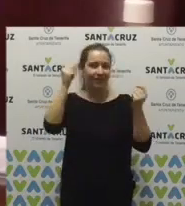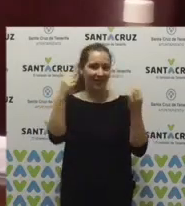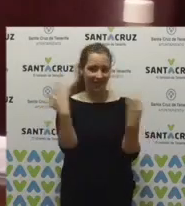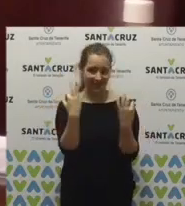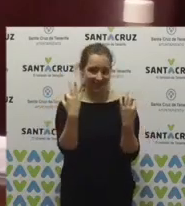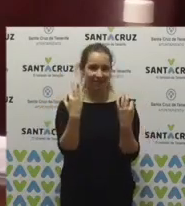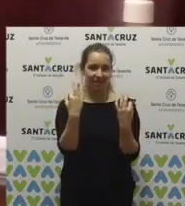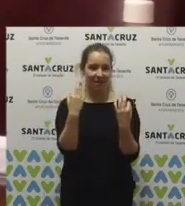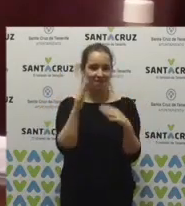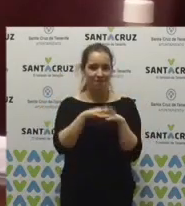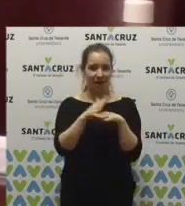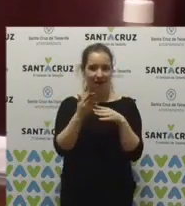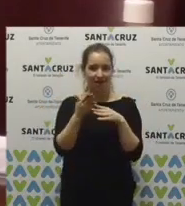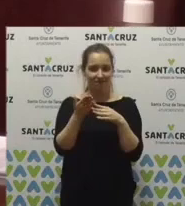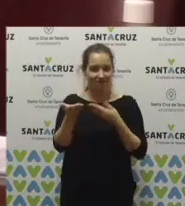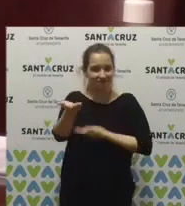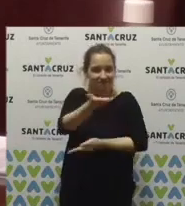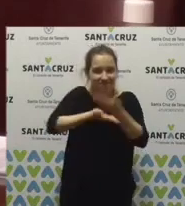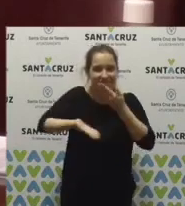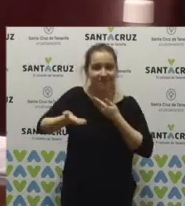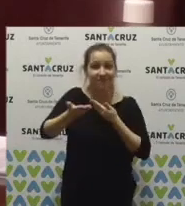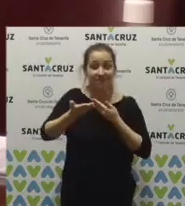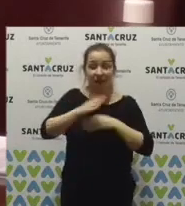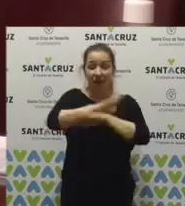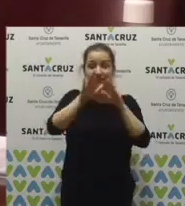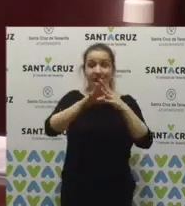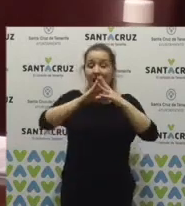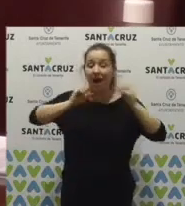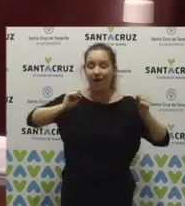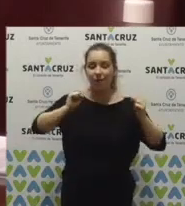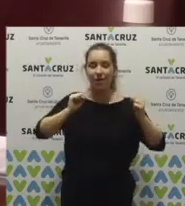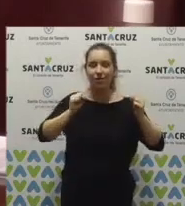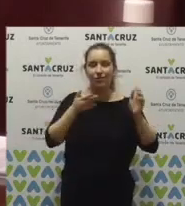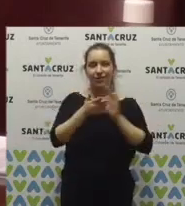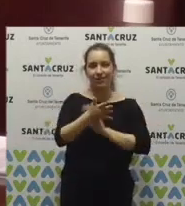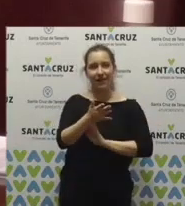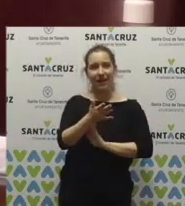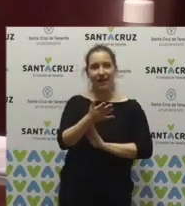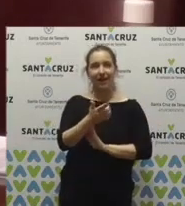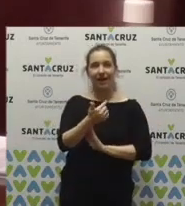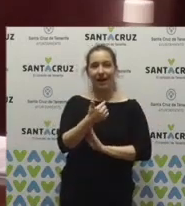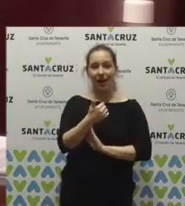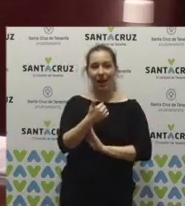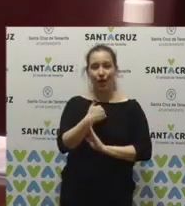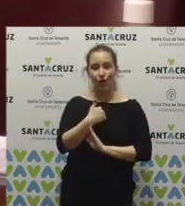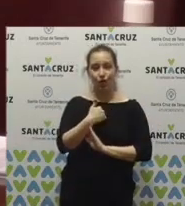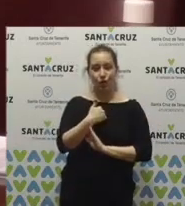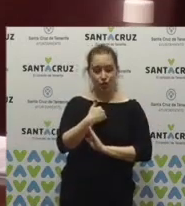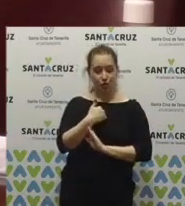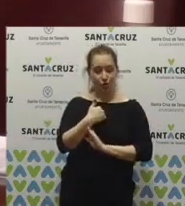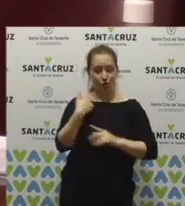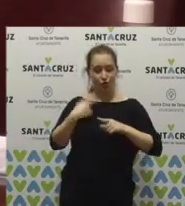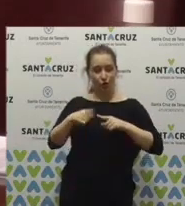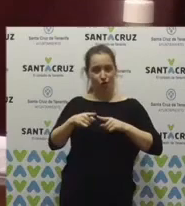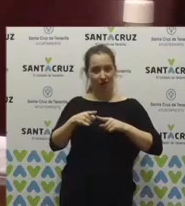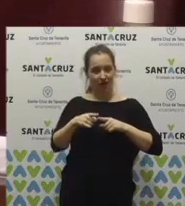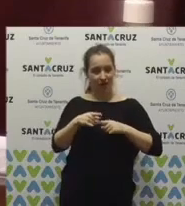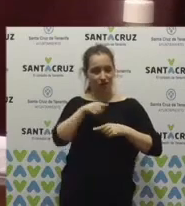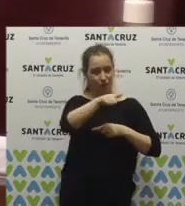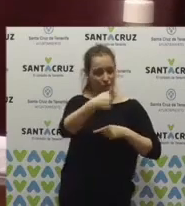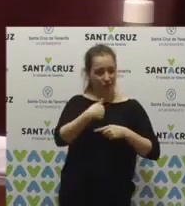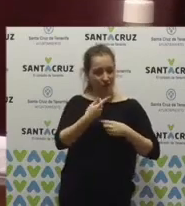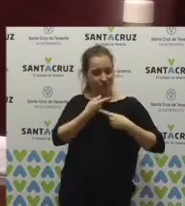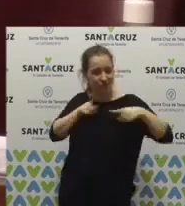saber que en el acuerdo no tengo que reflejar lo que nos separa tal es el